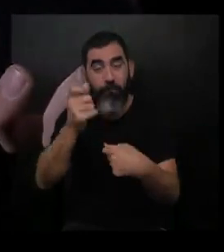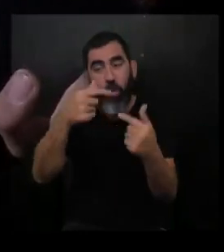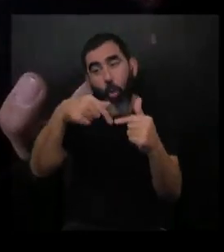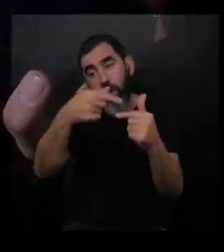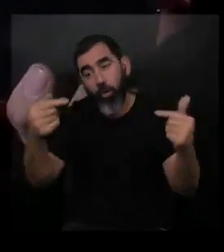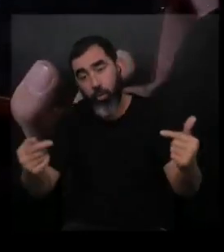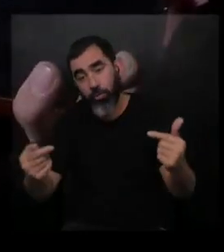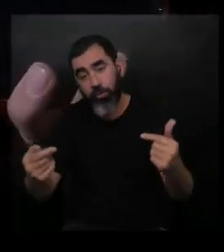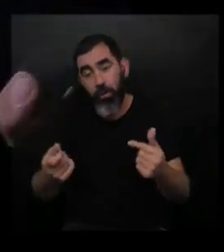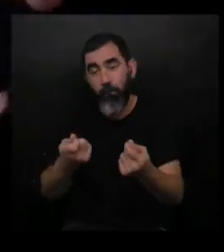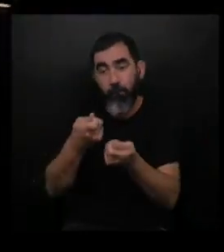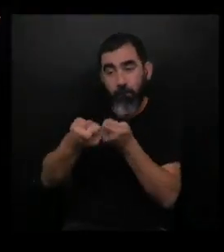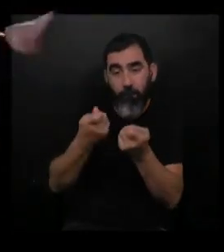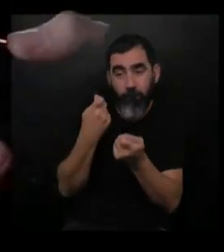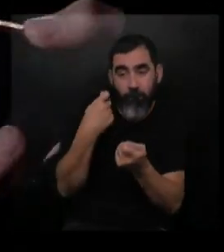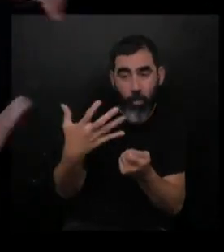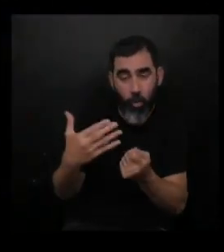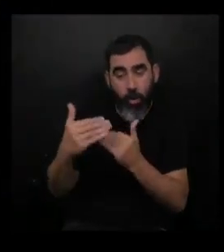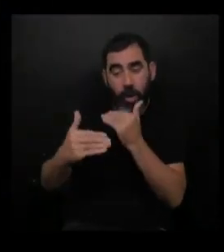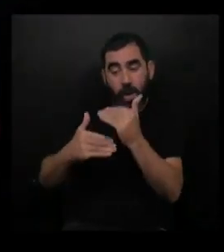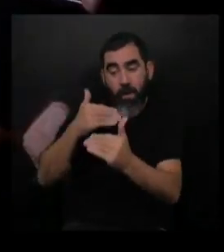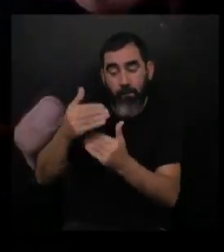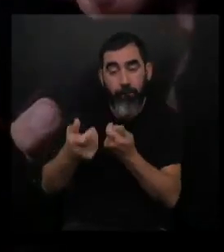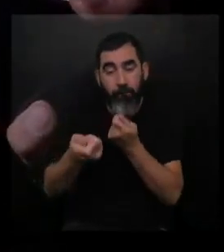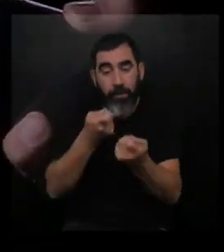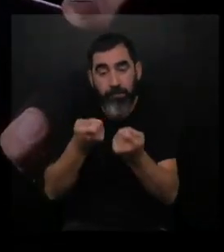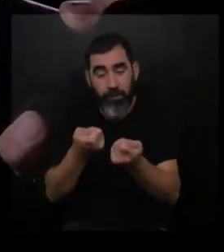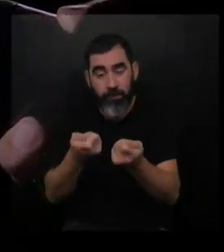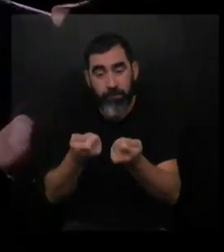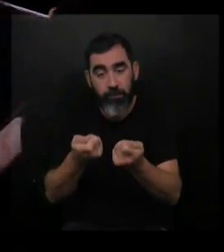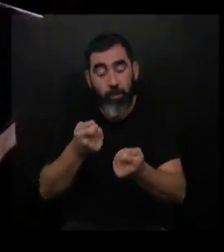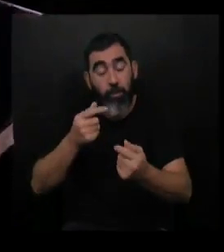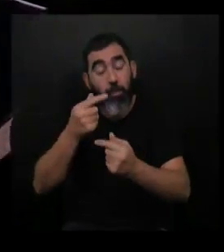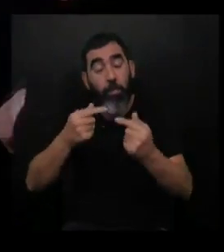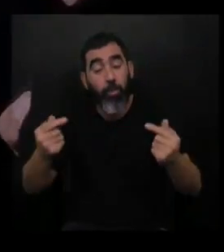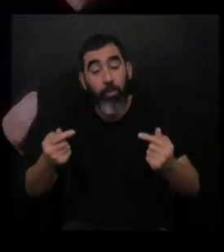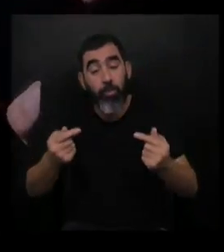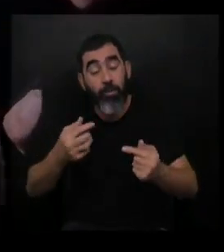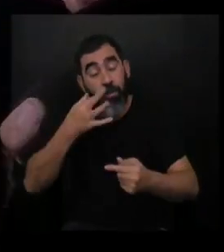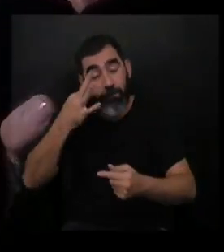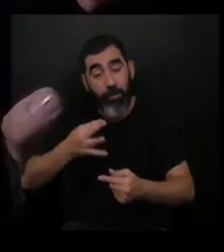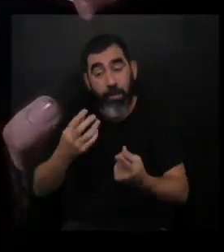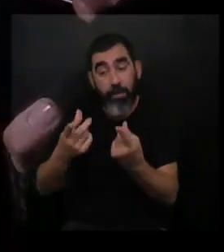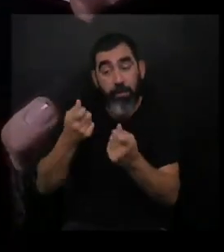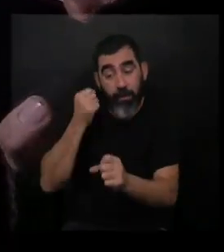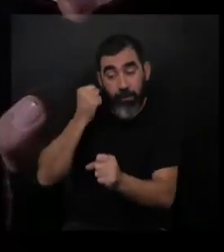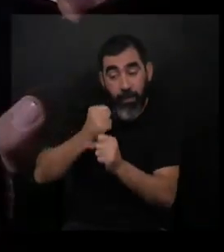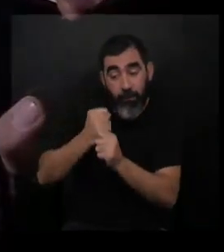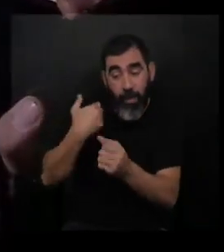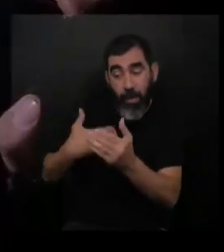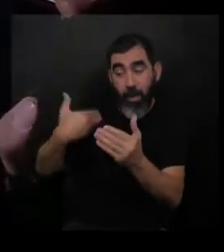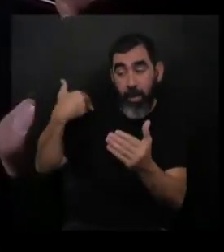otras cosas con más valor agregado, avanzar en los mercados hacia productos que requieren hacia